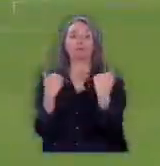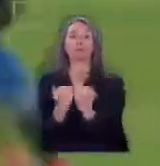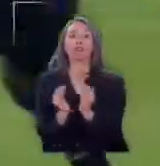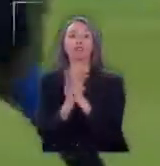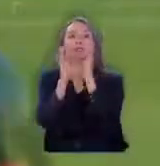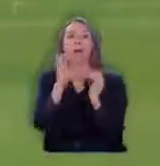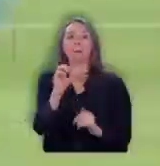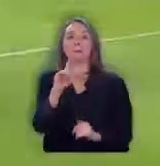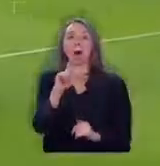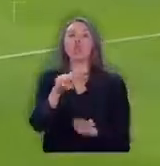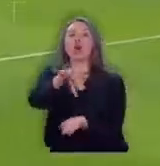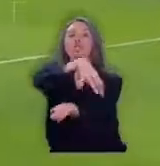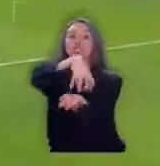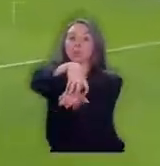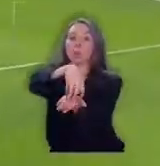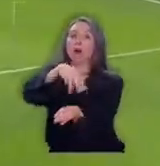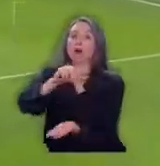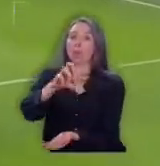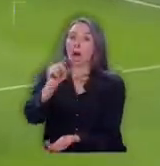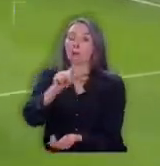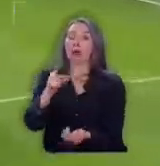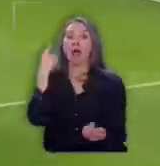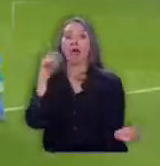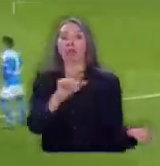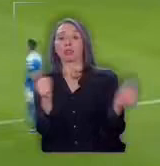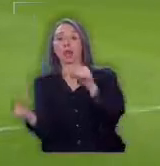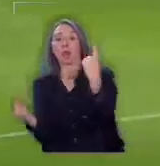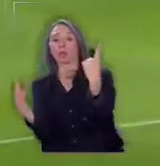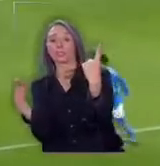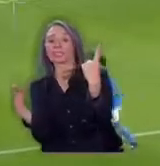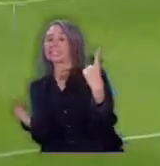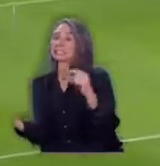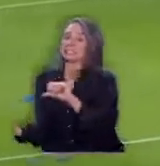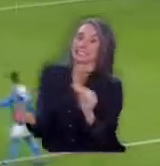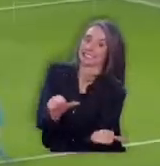de npoles tendrá que dar vuelta un 1 a0 en